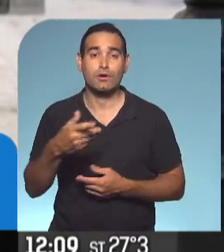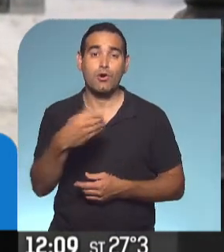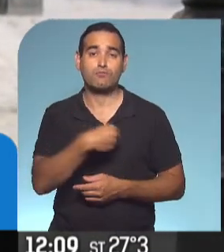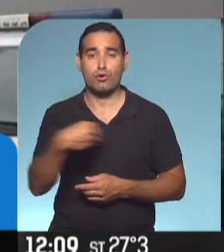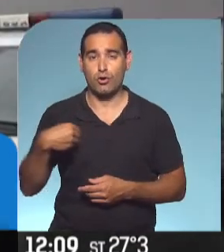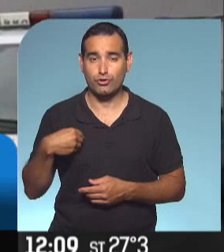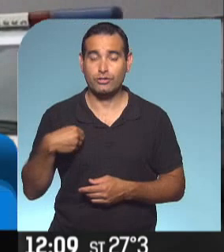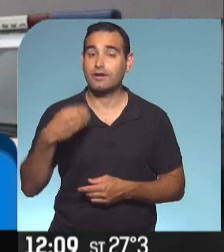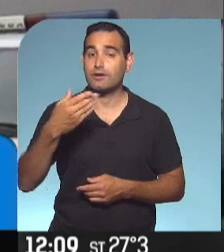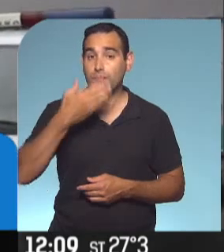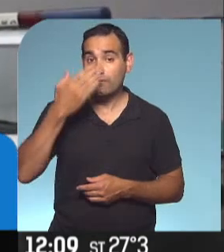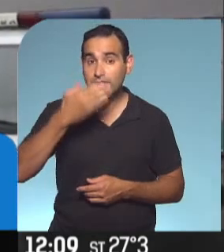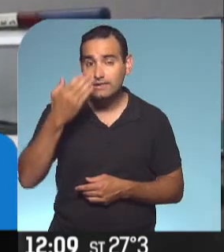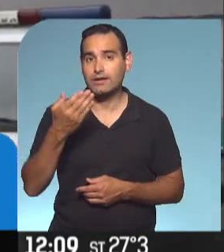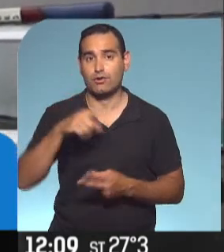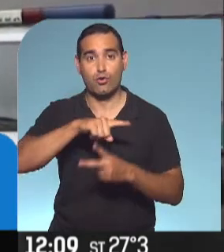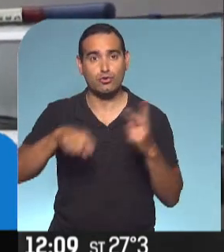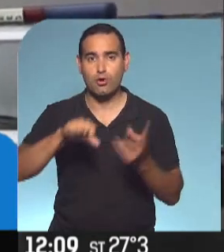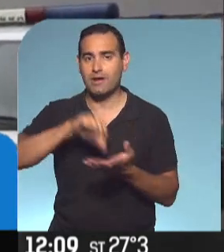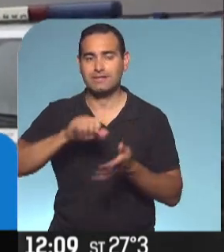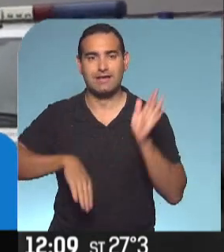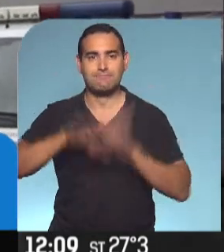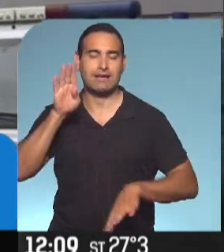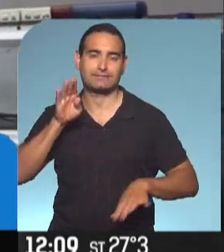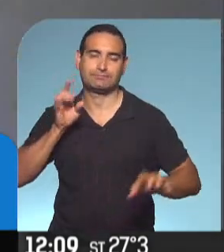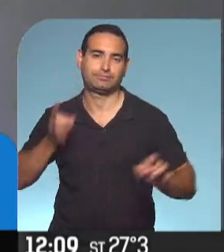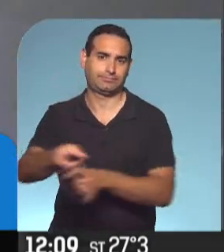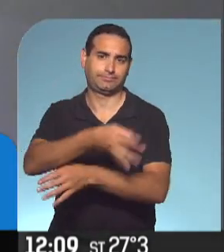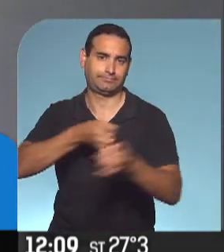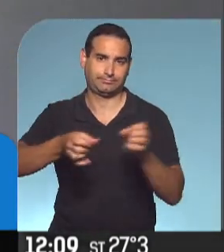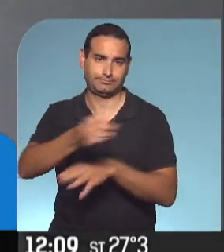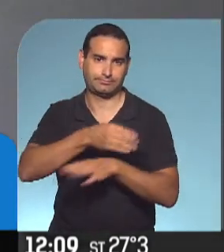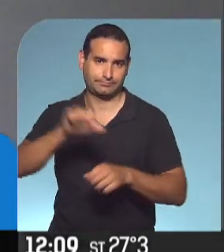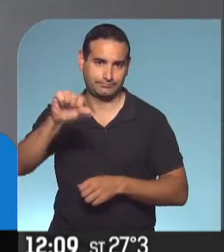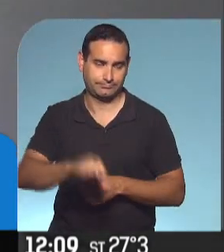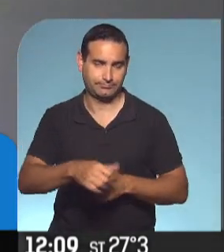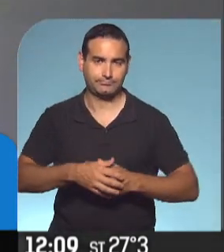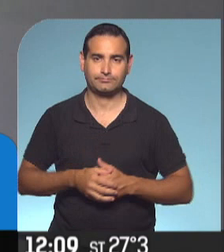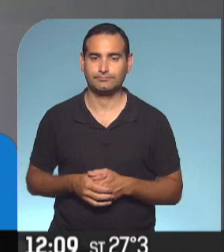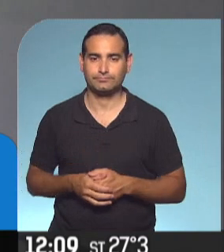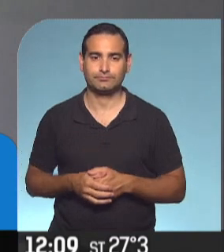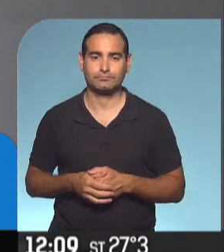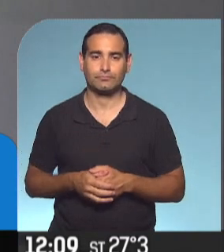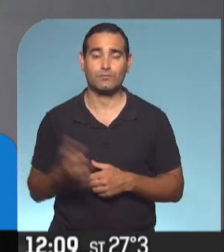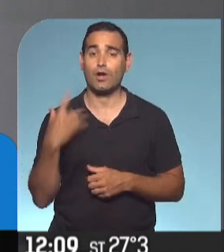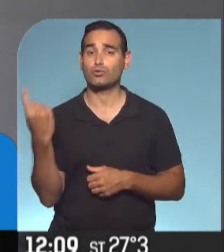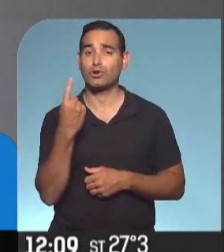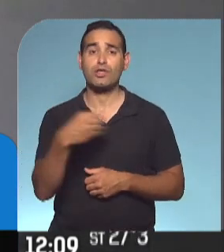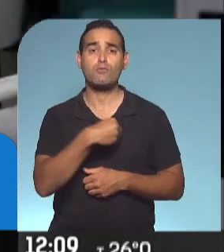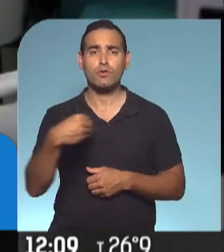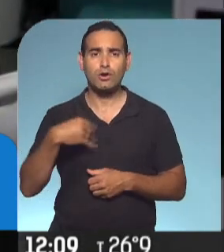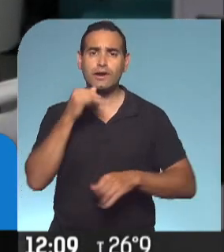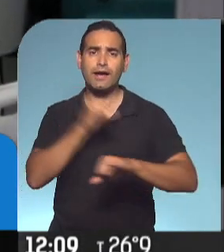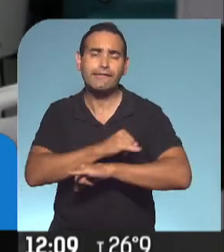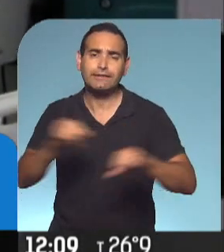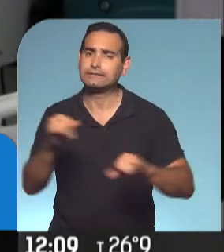república checa- aparecen como los países más abrumados por la enfermedad mientras las autoridades polacas llamaron a la